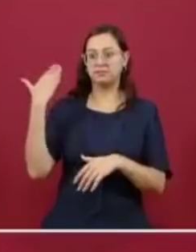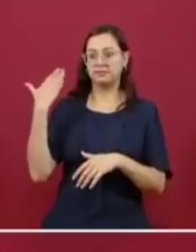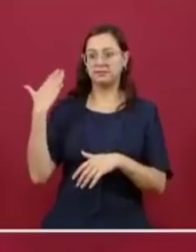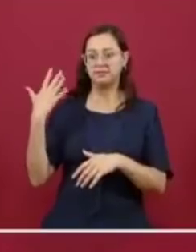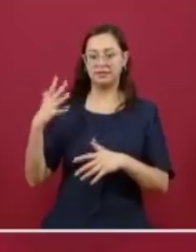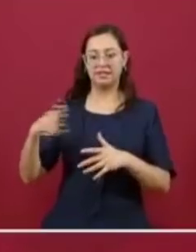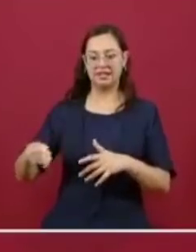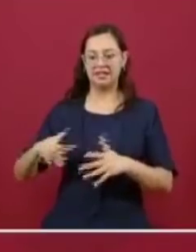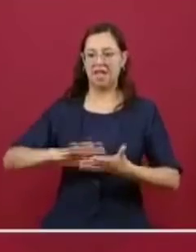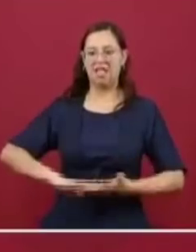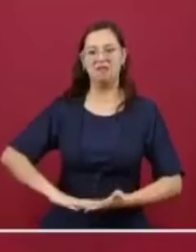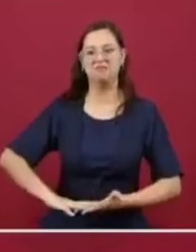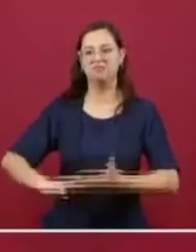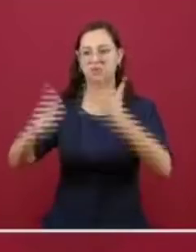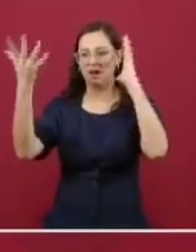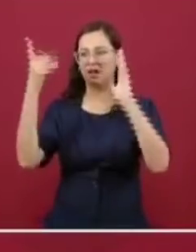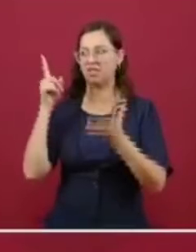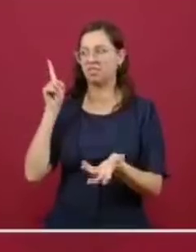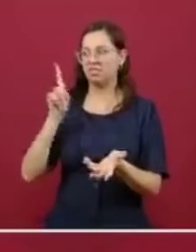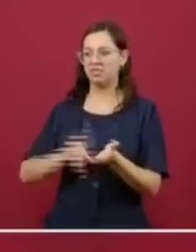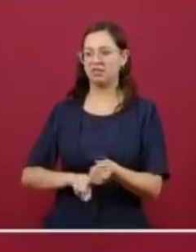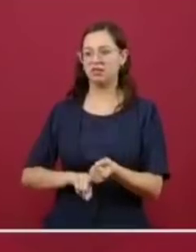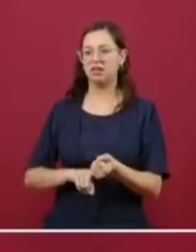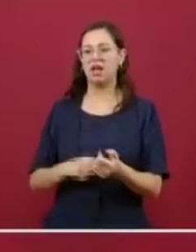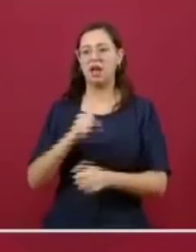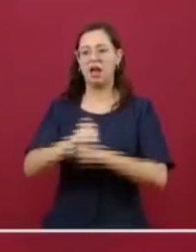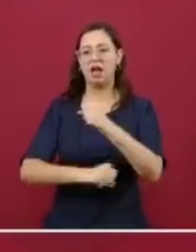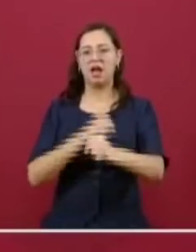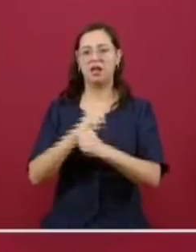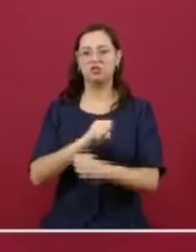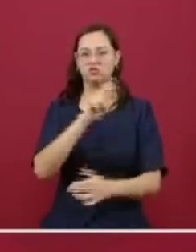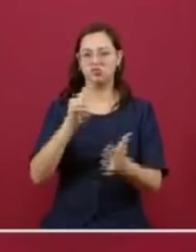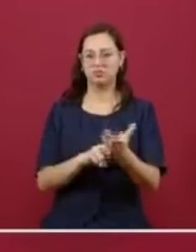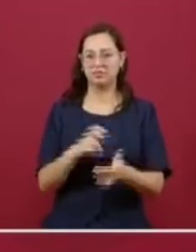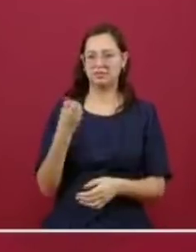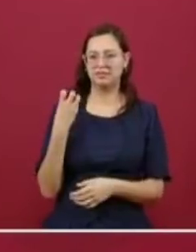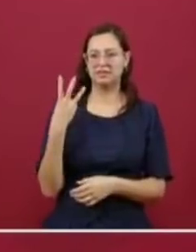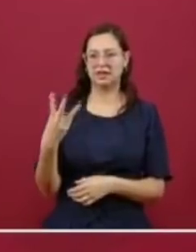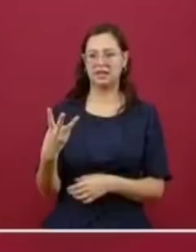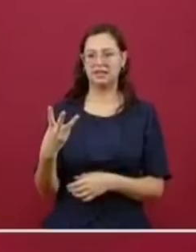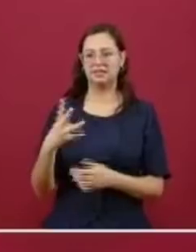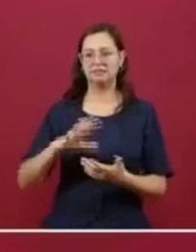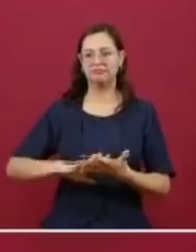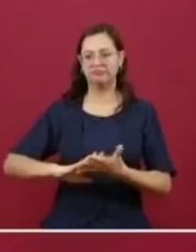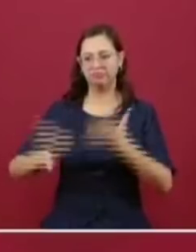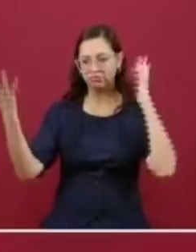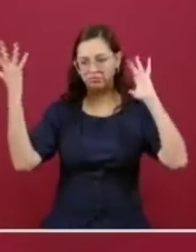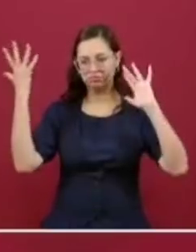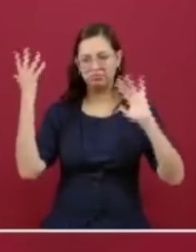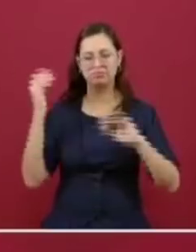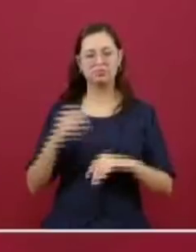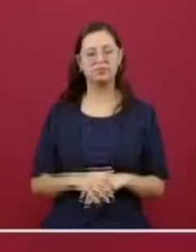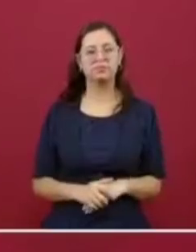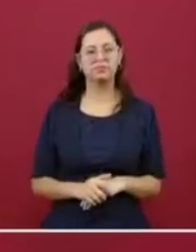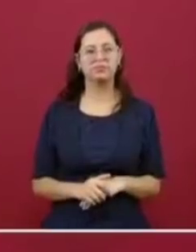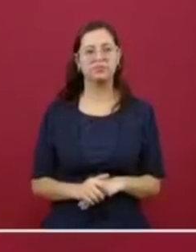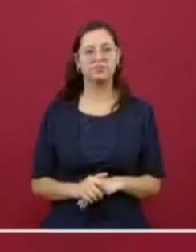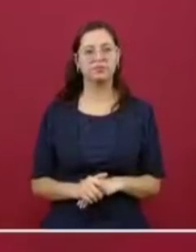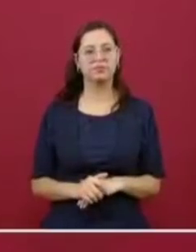Se presentó en el 2003 porque